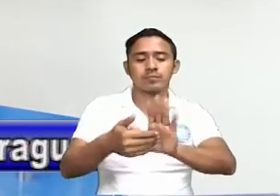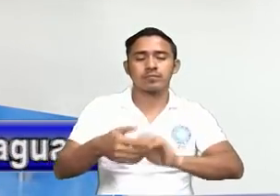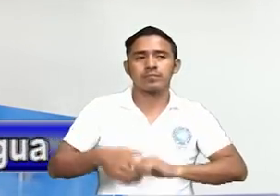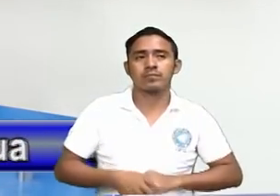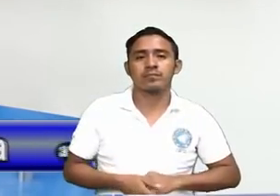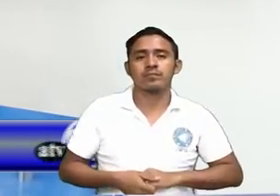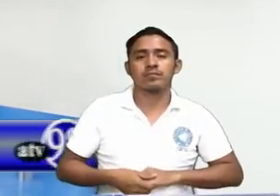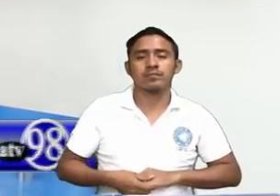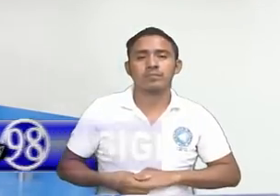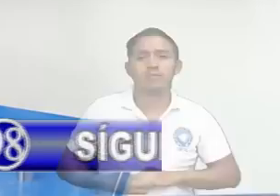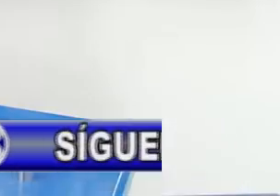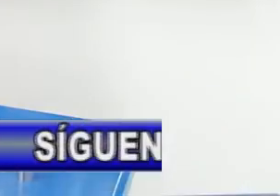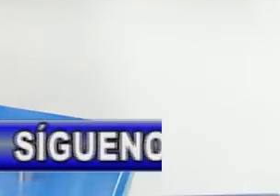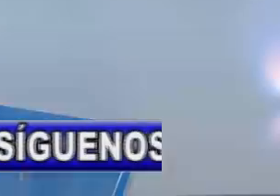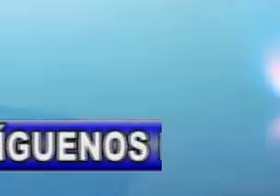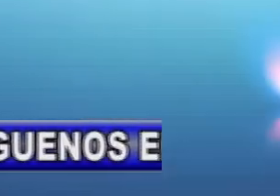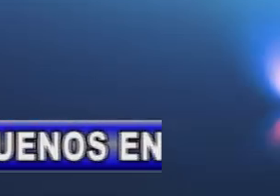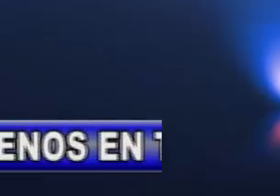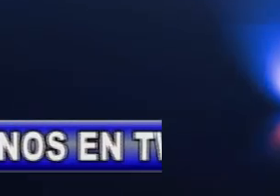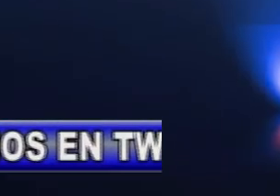través del siguiente reporte.